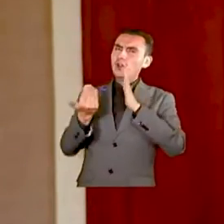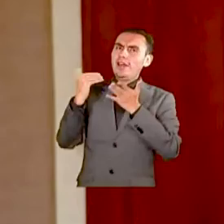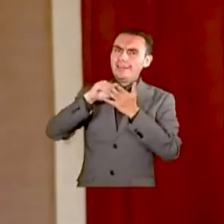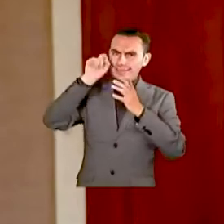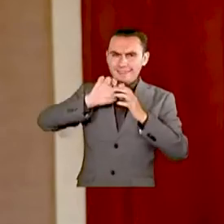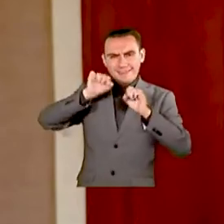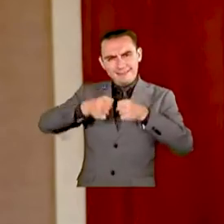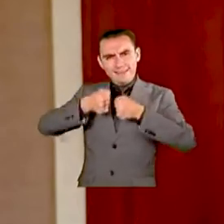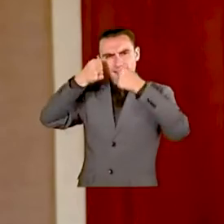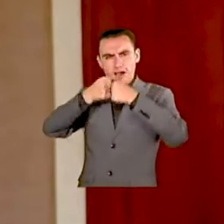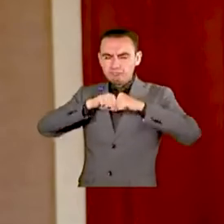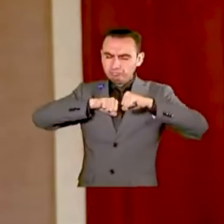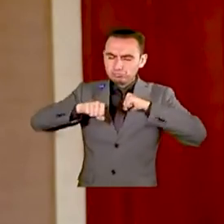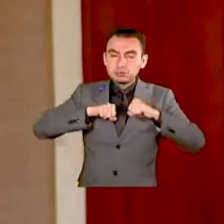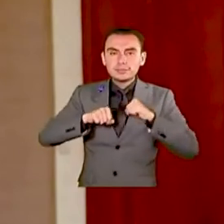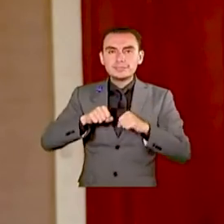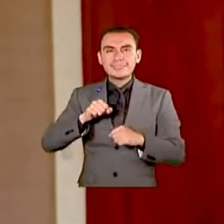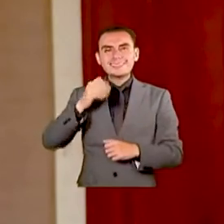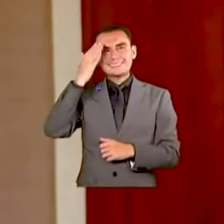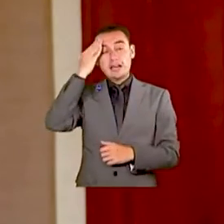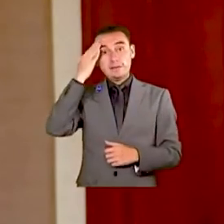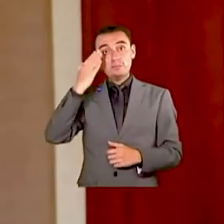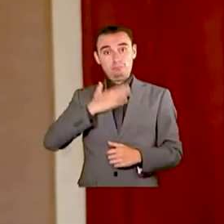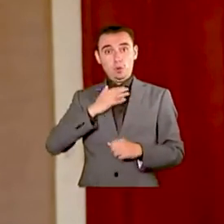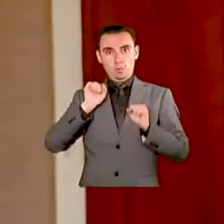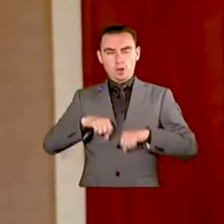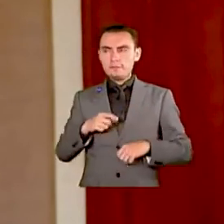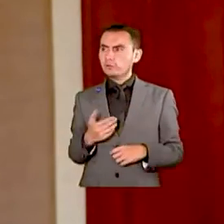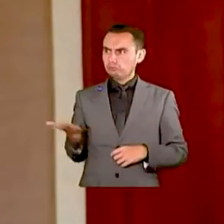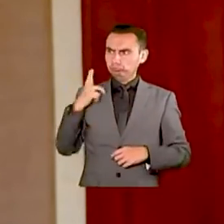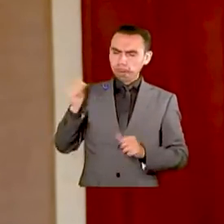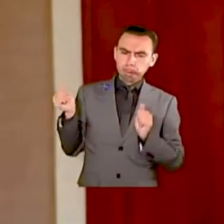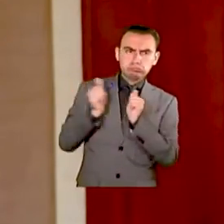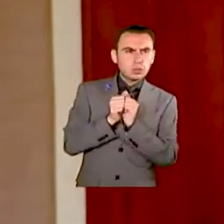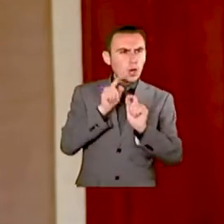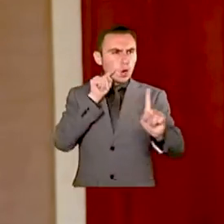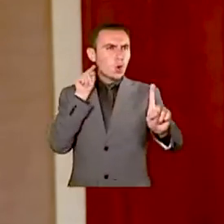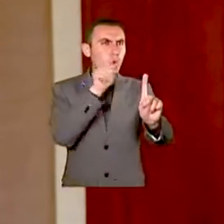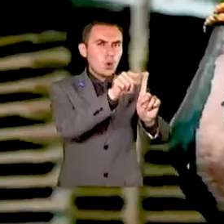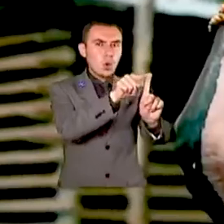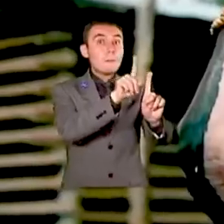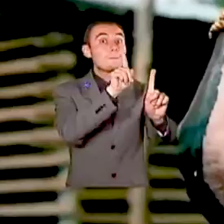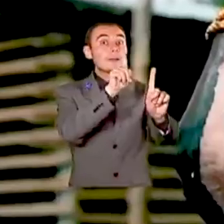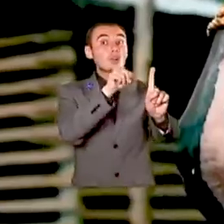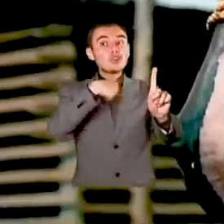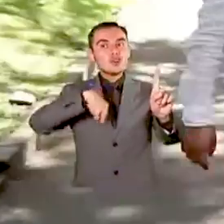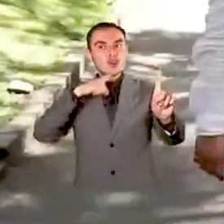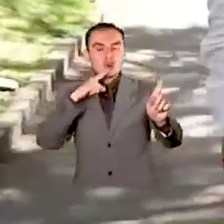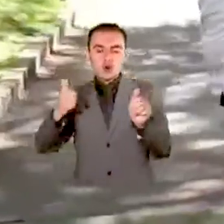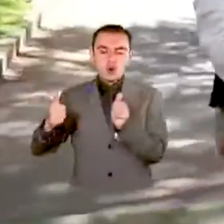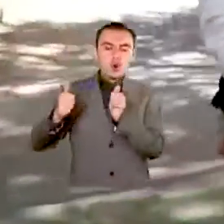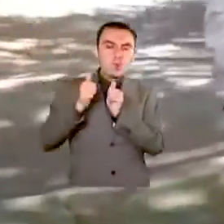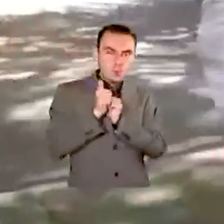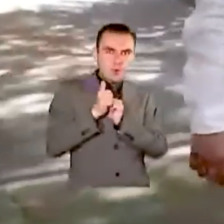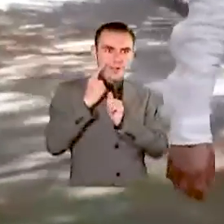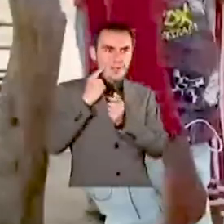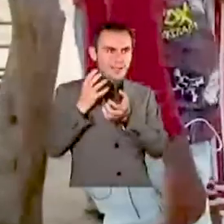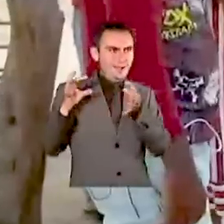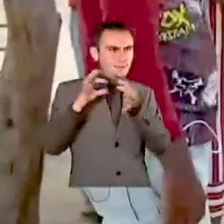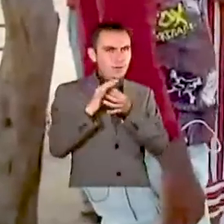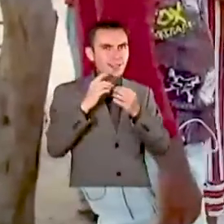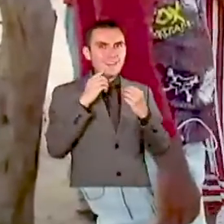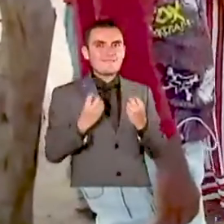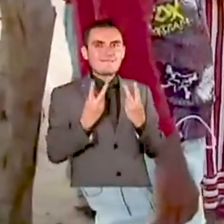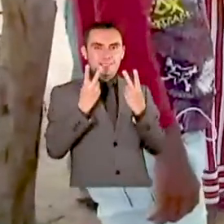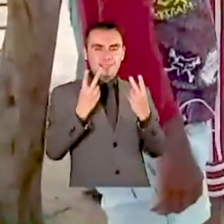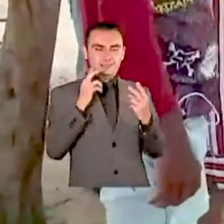reactivarse. Esa es la importancia, entender que sí se puede remar juntos hacia un mismo lado, pero sobre todo en el propósito de defender y de proteger la